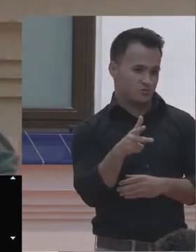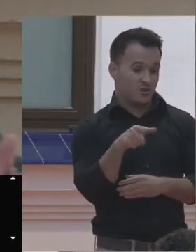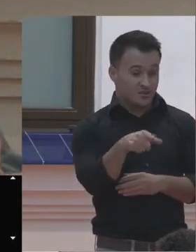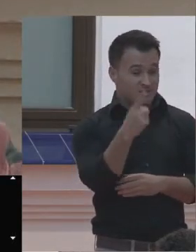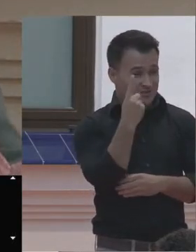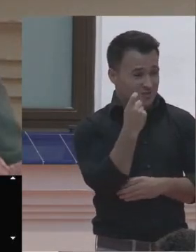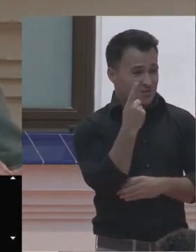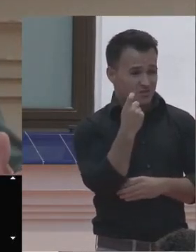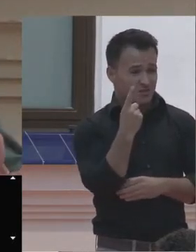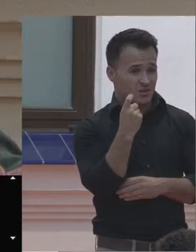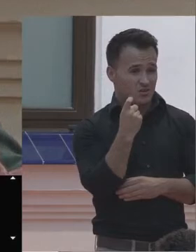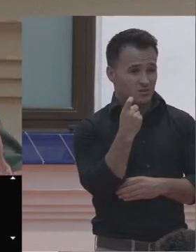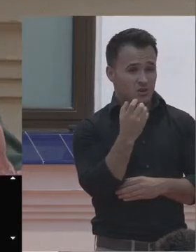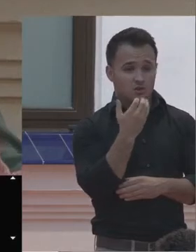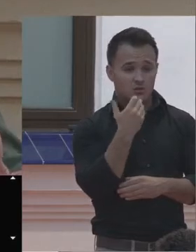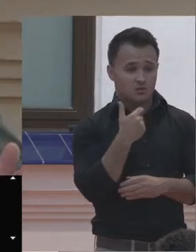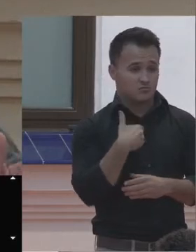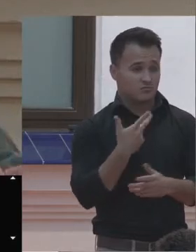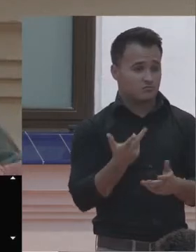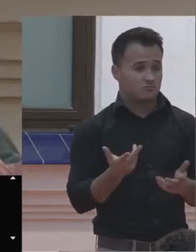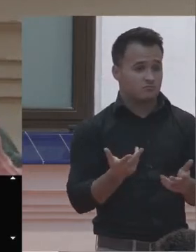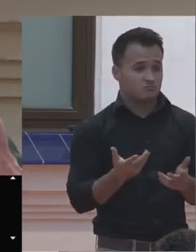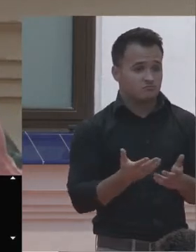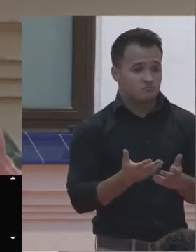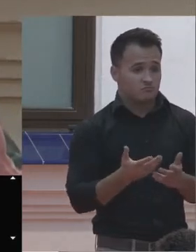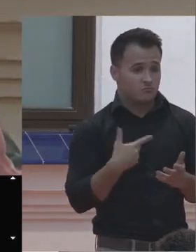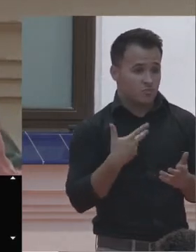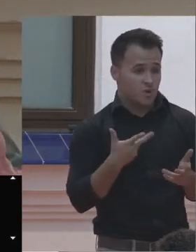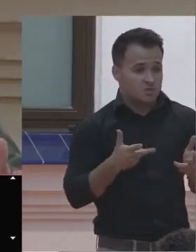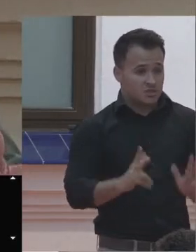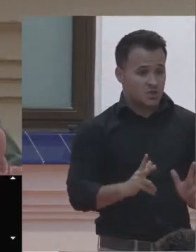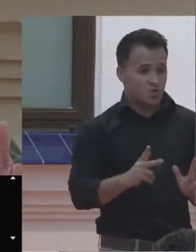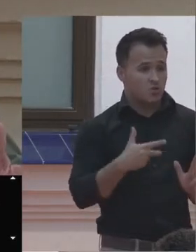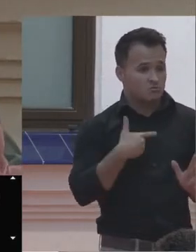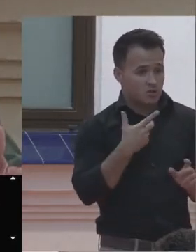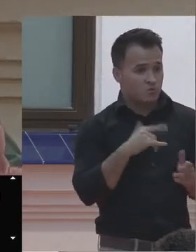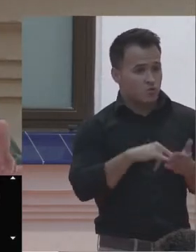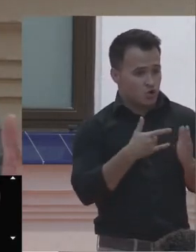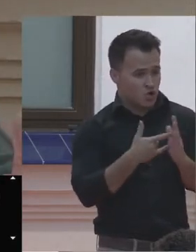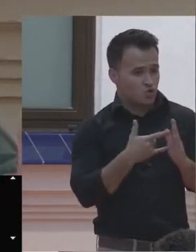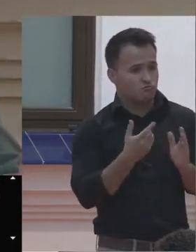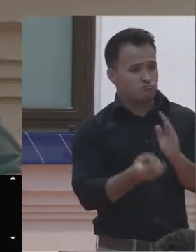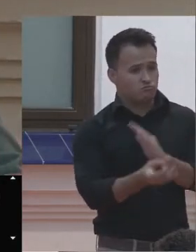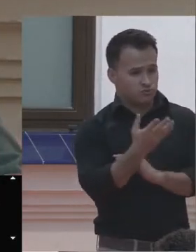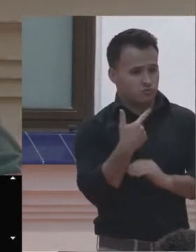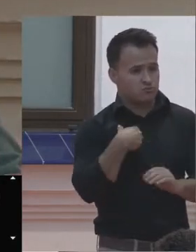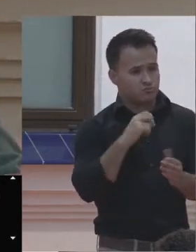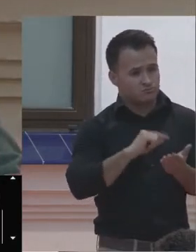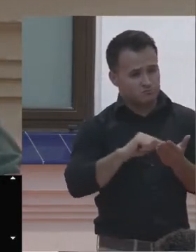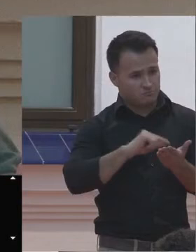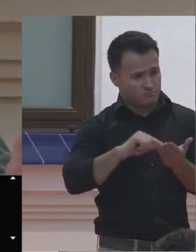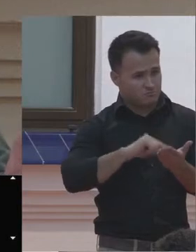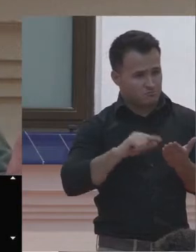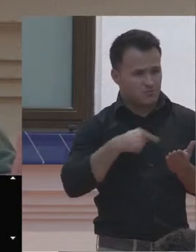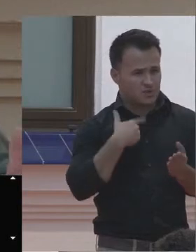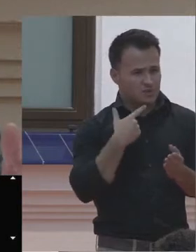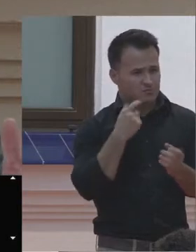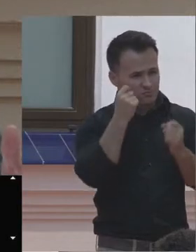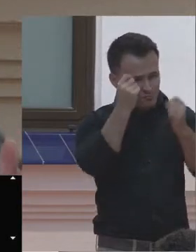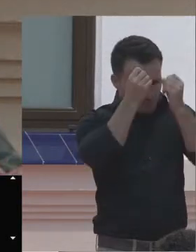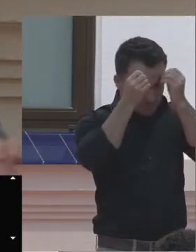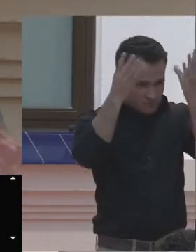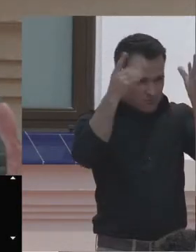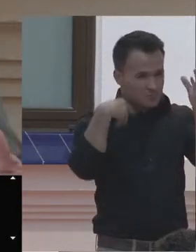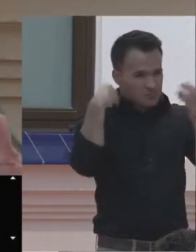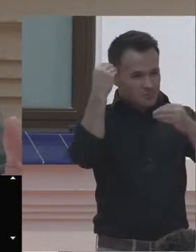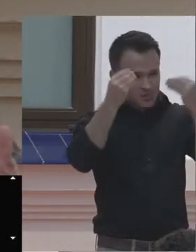necesario. O sea, cuando yo me siento a hacer un proyecto, cuando yo estoy trabajando en algo, estoy pensando en todos mis pasajeros. O sea, no estoy